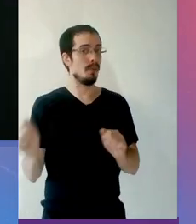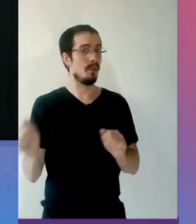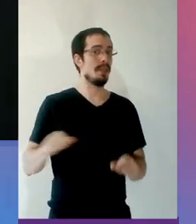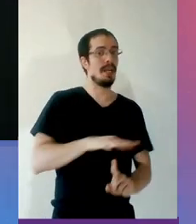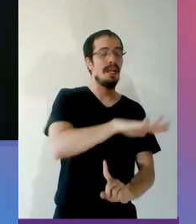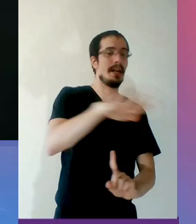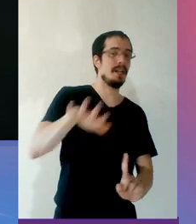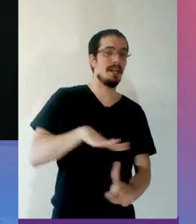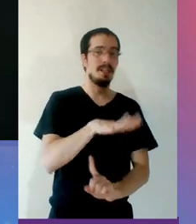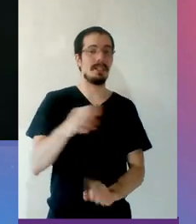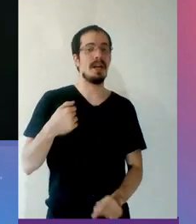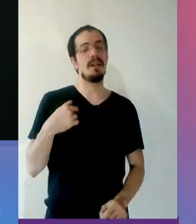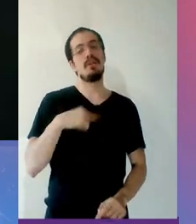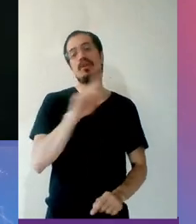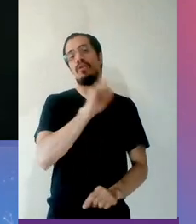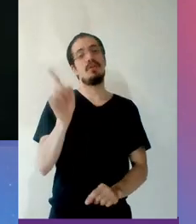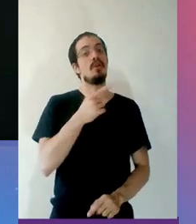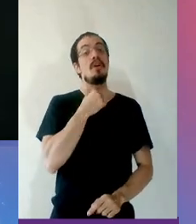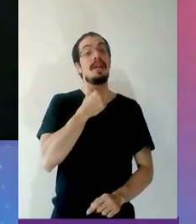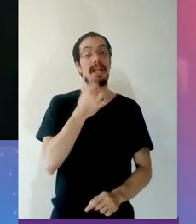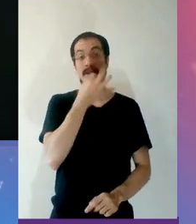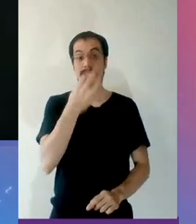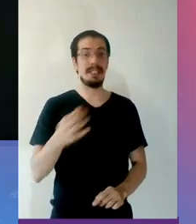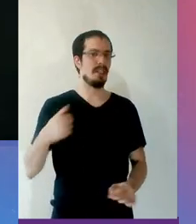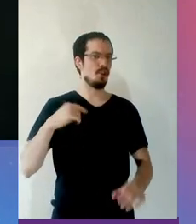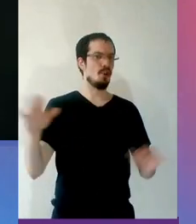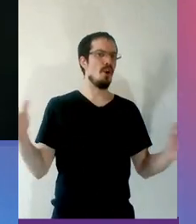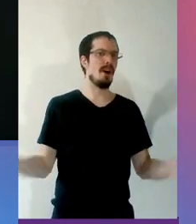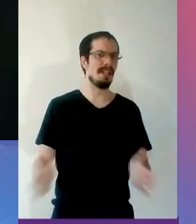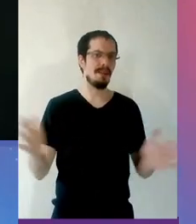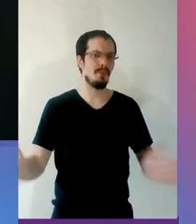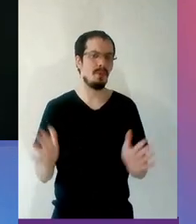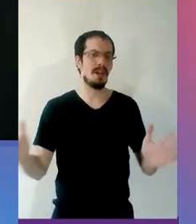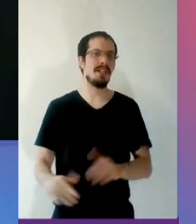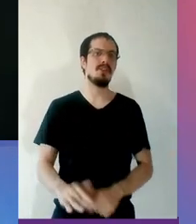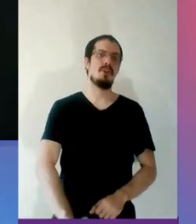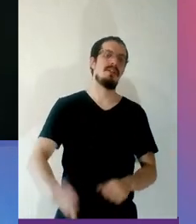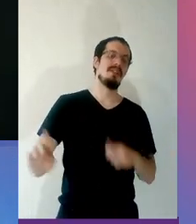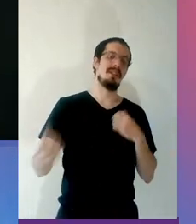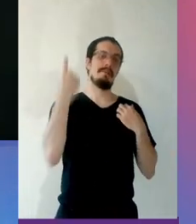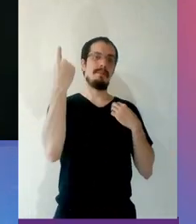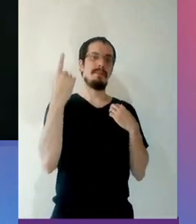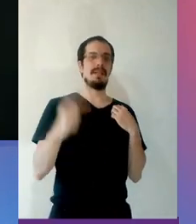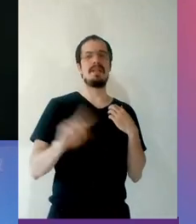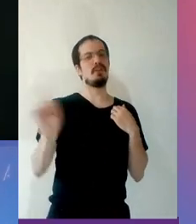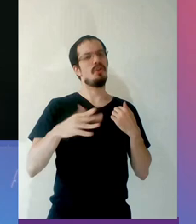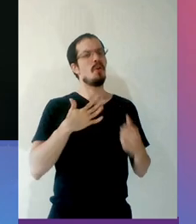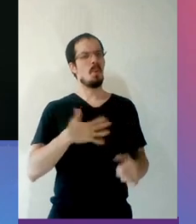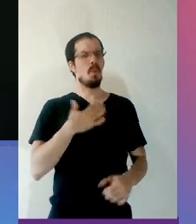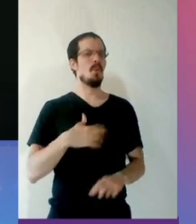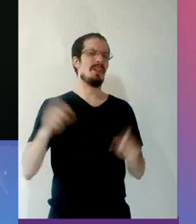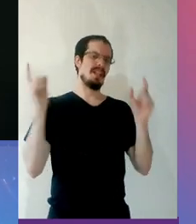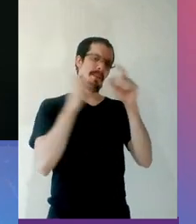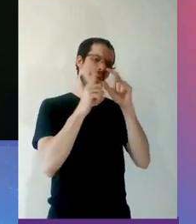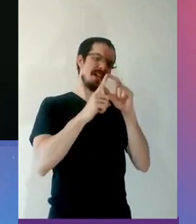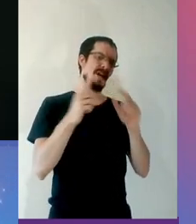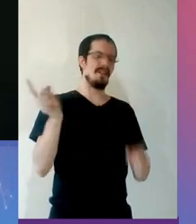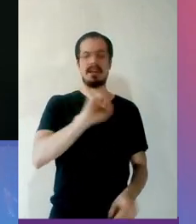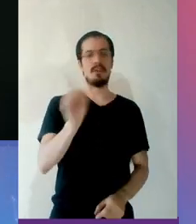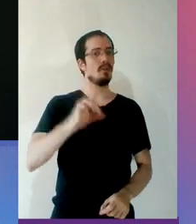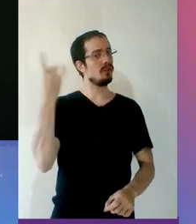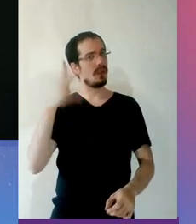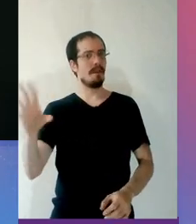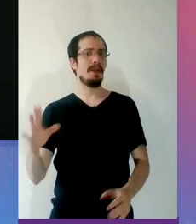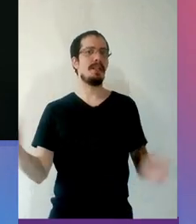estimulación temprana, no me gusta el término en el sentido de que no basta con estimular. ¿Qué es lo que es